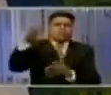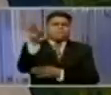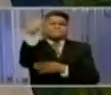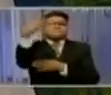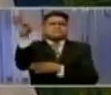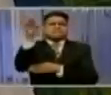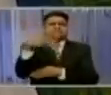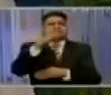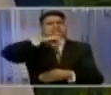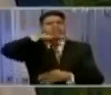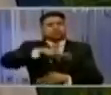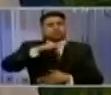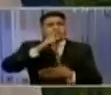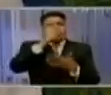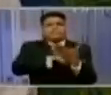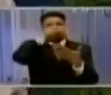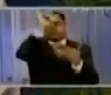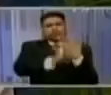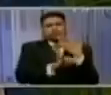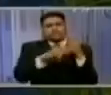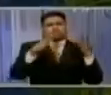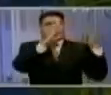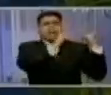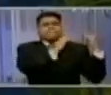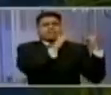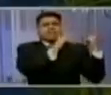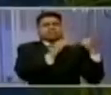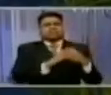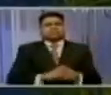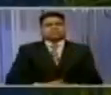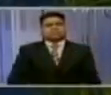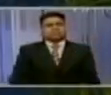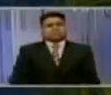en proyecto, en pueblo, en esperanza.